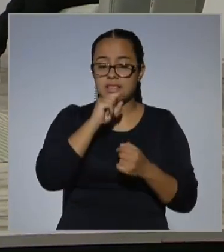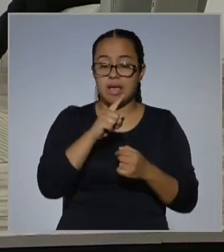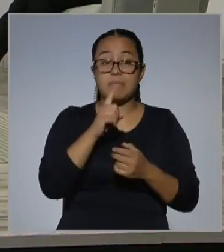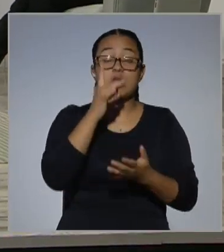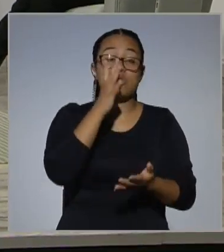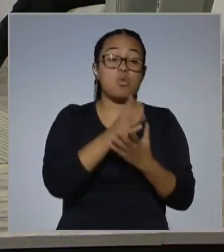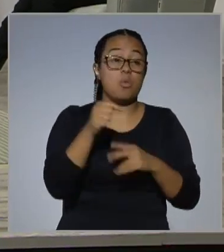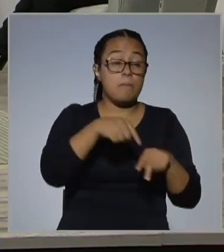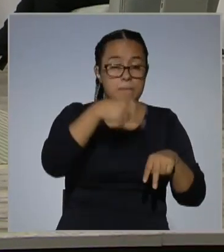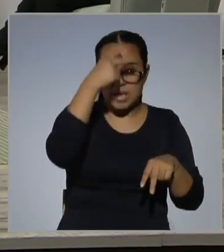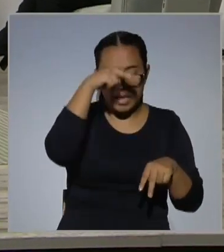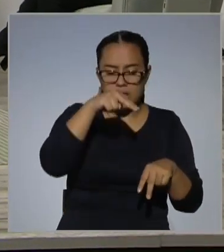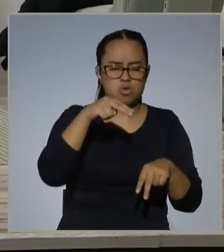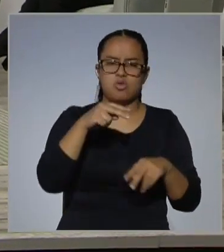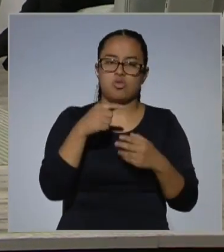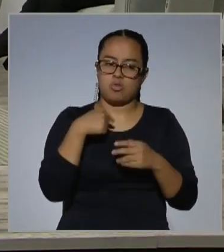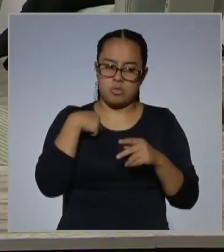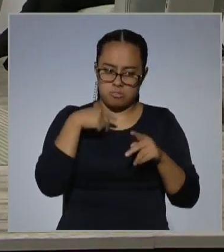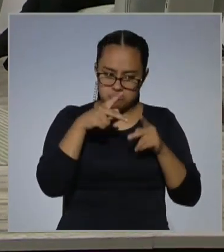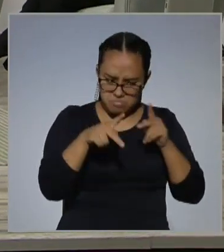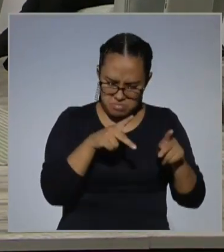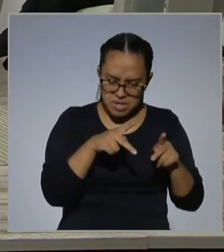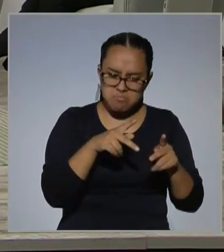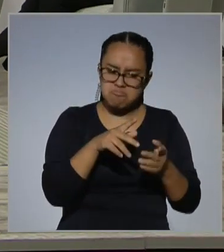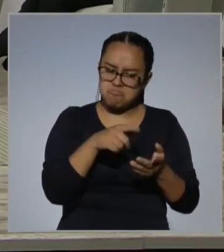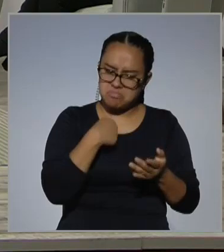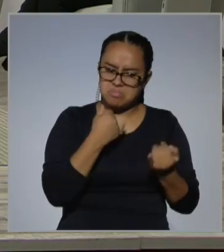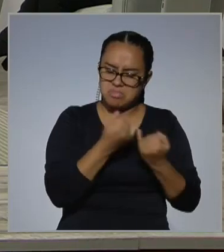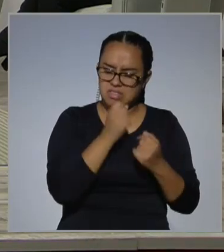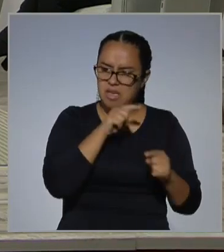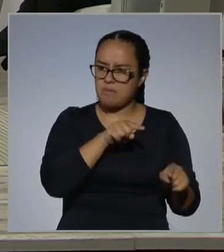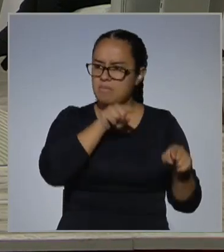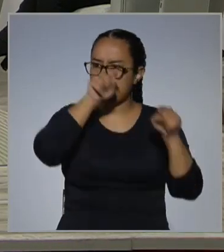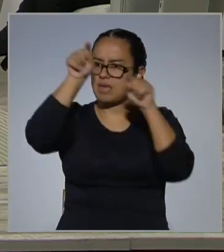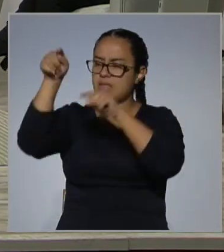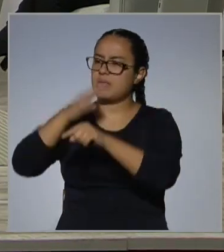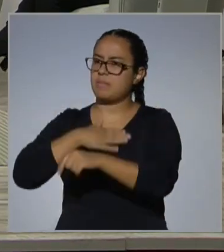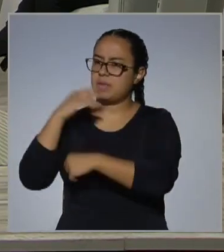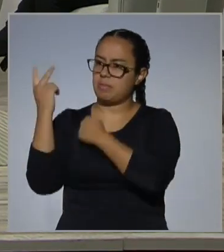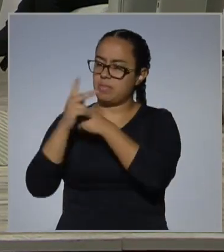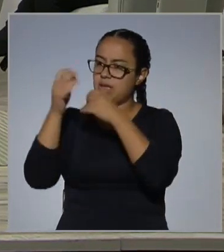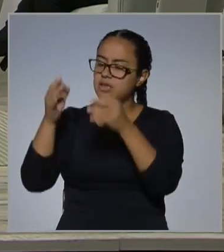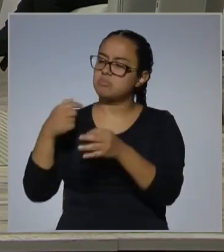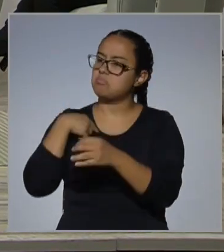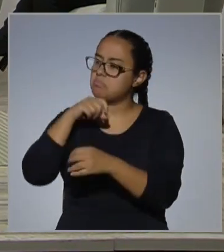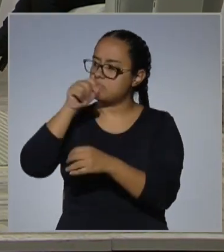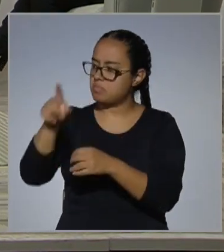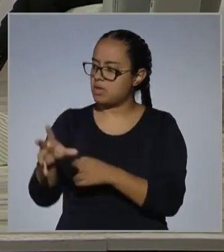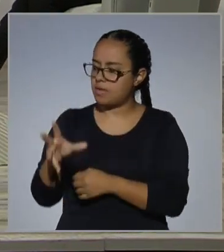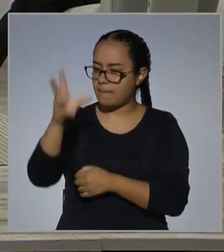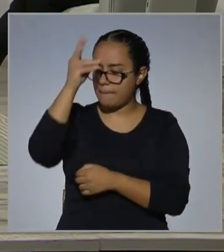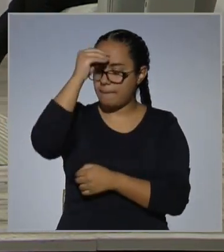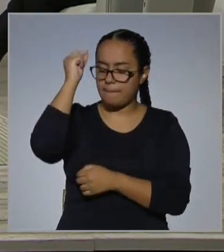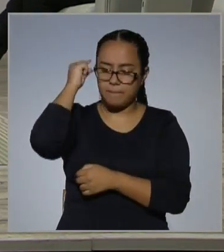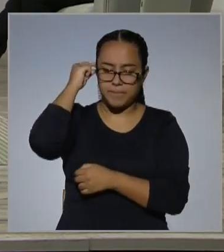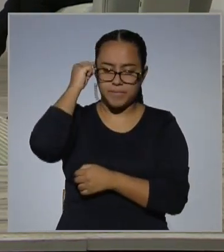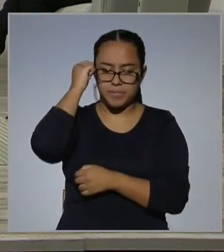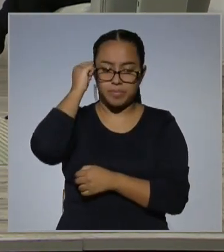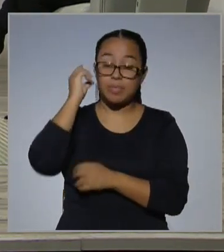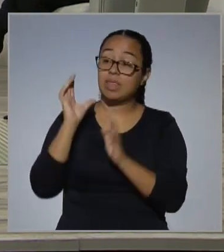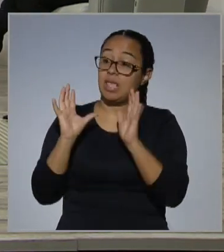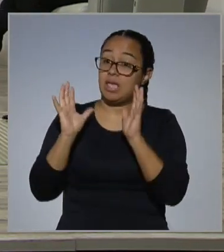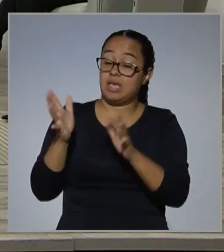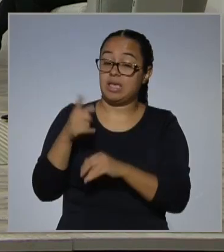se quede aquí en sus visitas, sino que se llevan parte de ellas cuando regresan a sus países de origen o participan una vez que ya